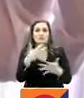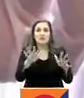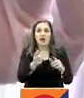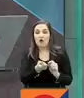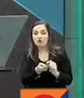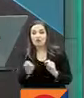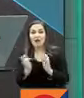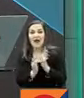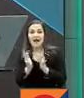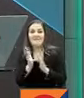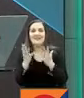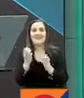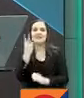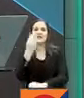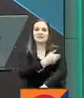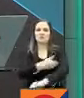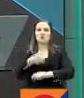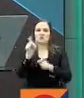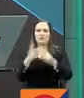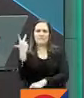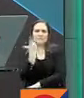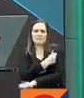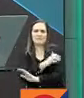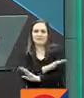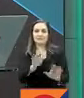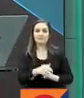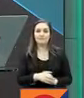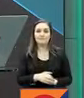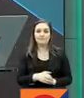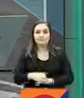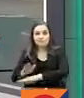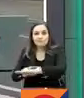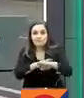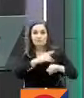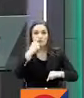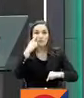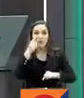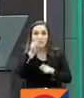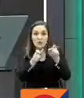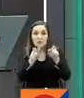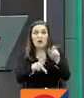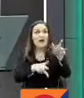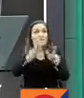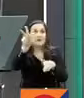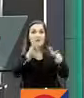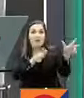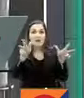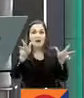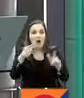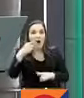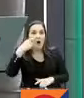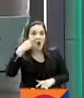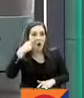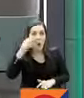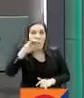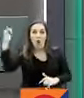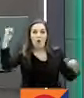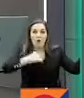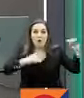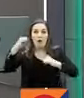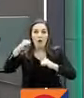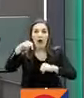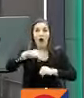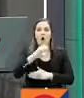dosis. Y atención viajeros, porque desde el próximo 7 de abril Colombia exigirá la presentación de una